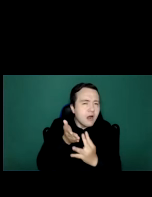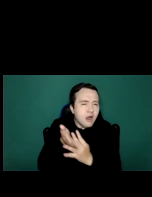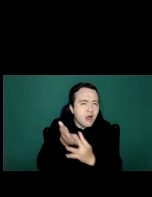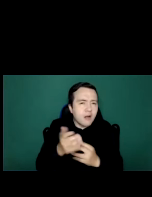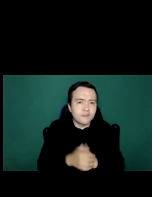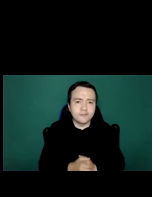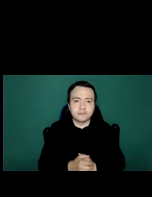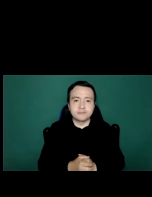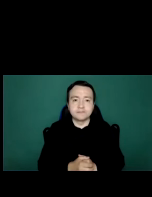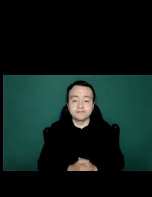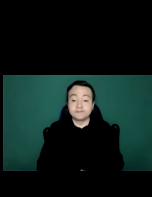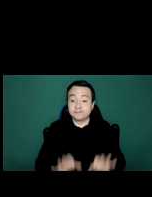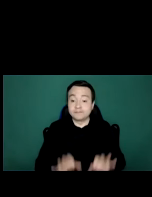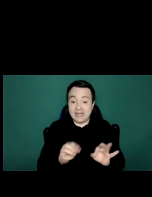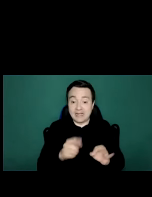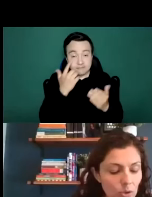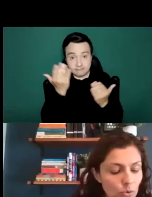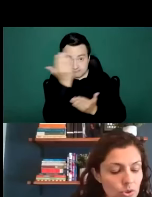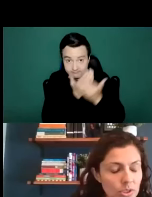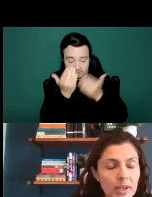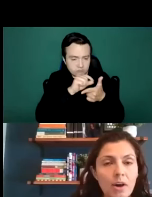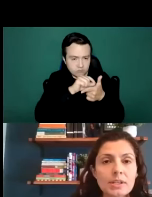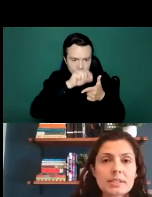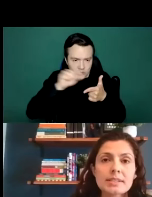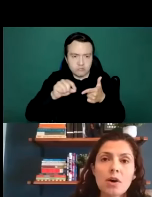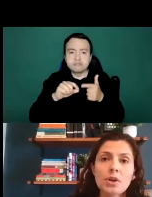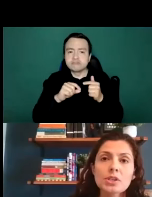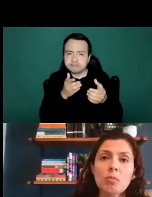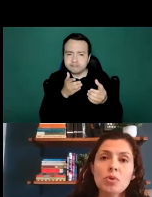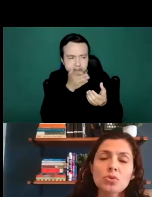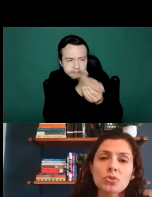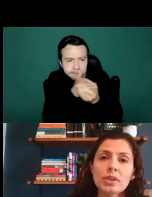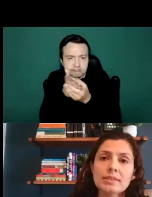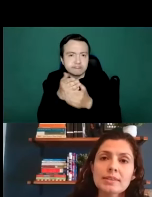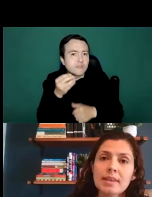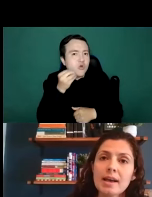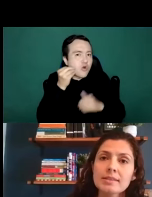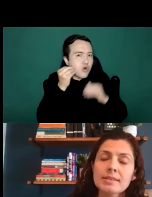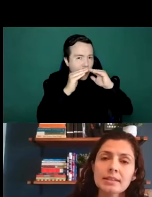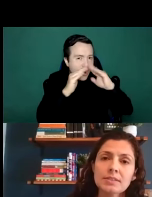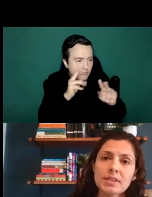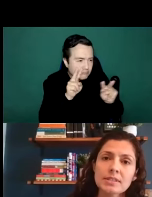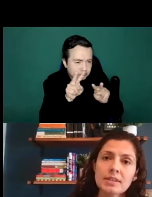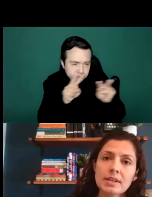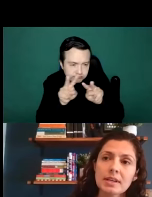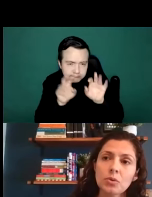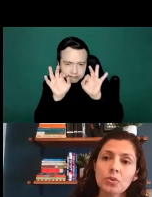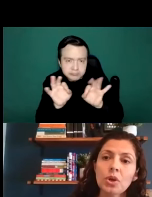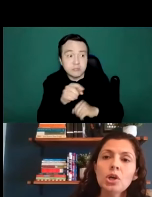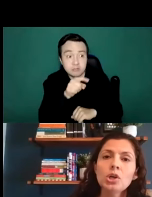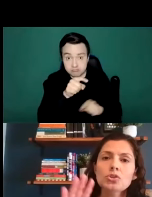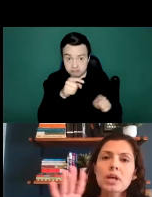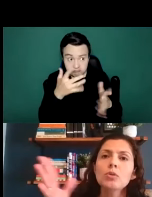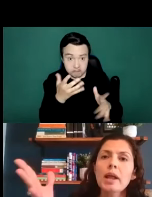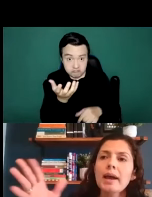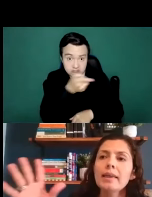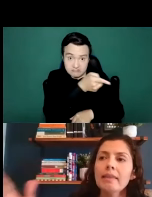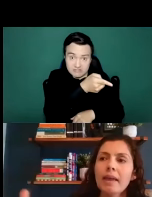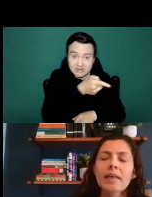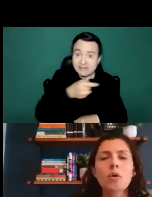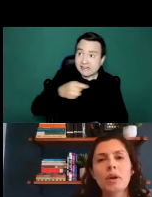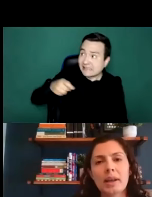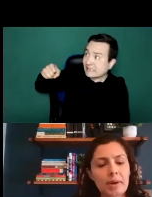los análisis de encuestas de hogar y de algunos indicadores trazadores, como lo son los de necesidades insatisfechas en la salud, nos dan